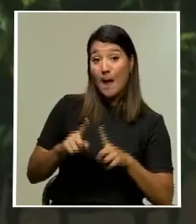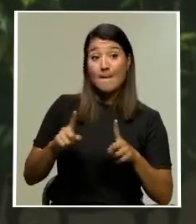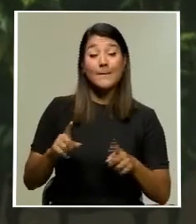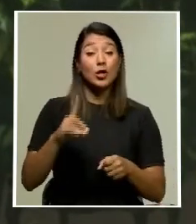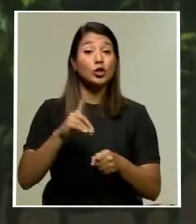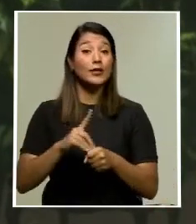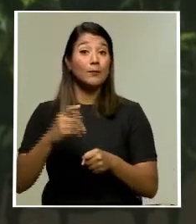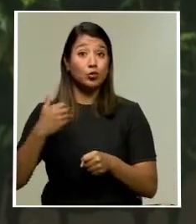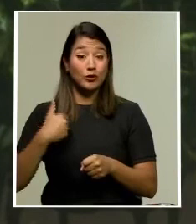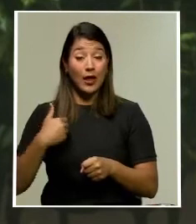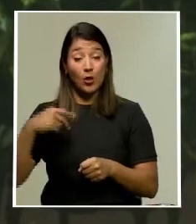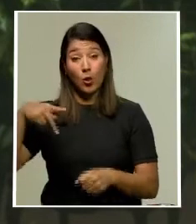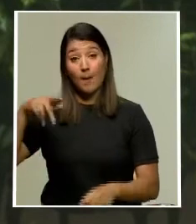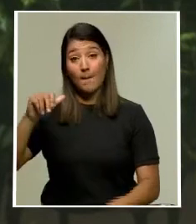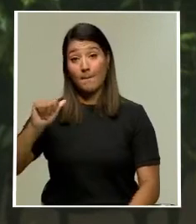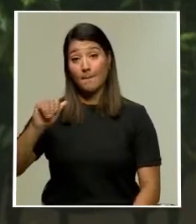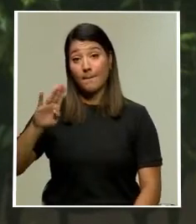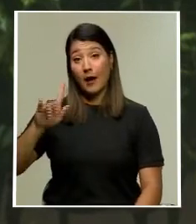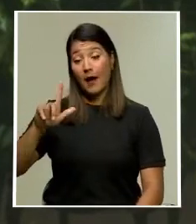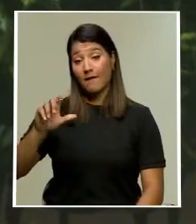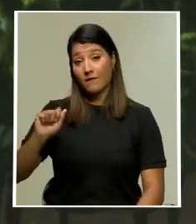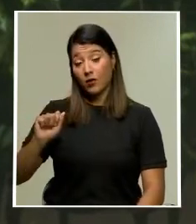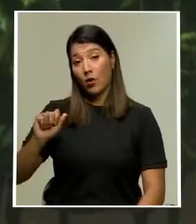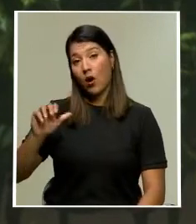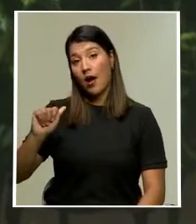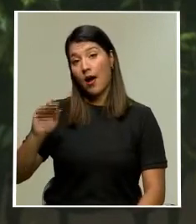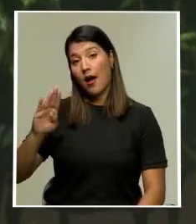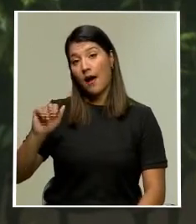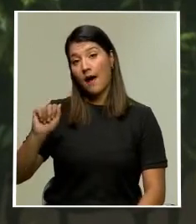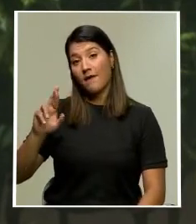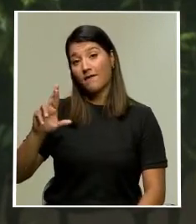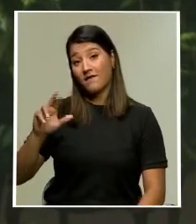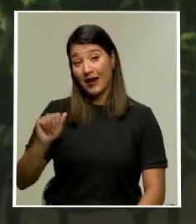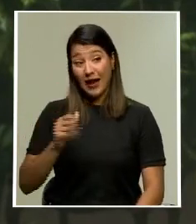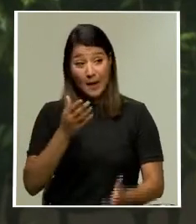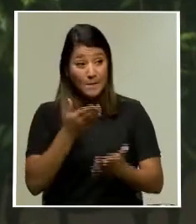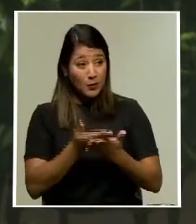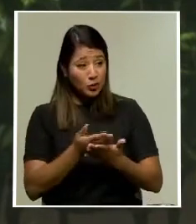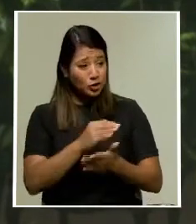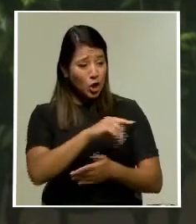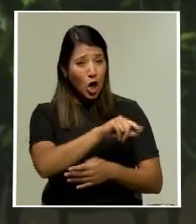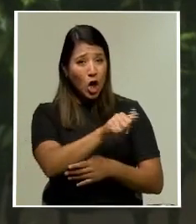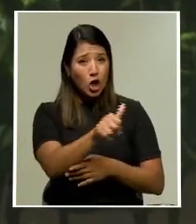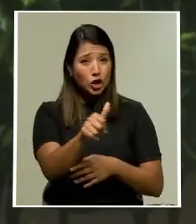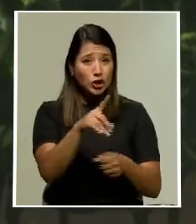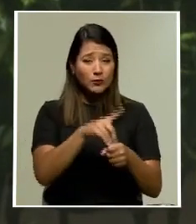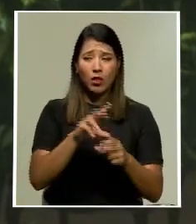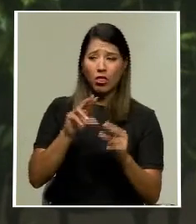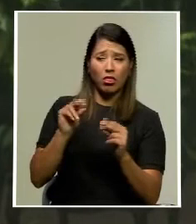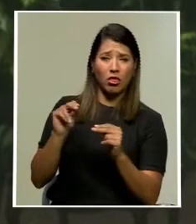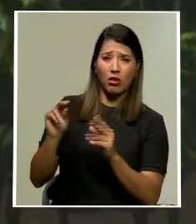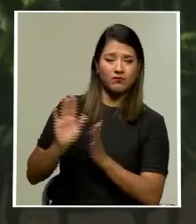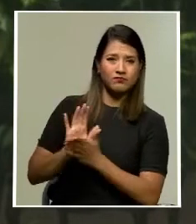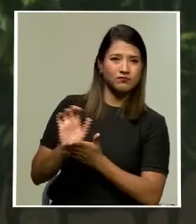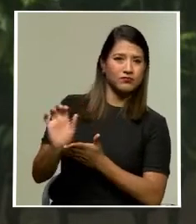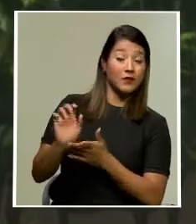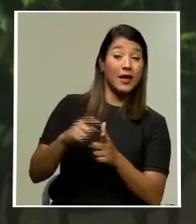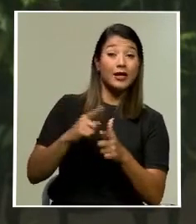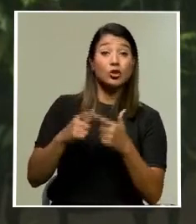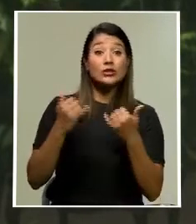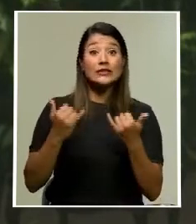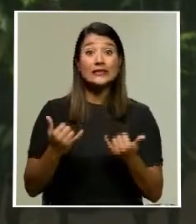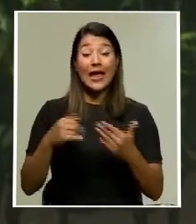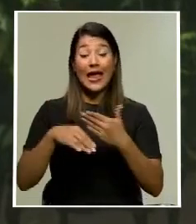Pablo Heriberto Abarca, fue rechazada por la mayoría de diputados y será en plenario donde ya definitivamente se vea